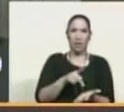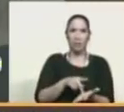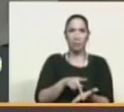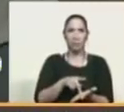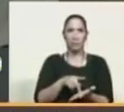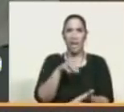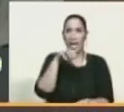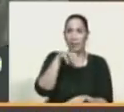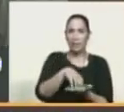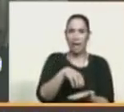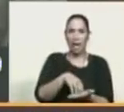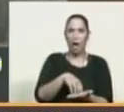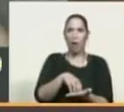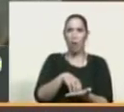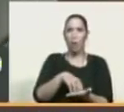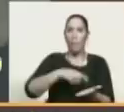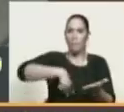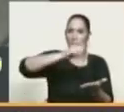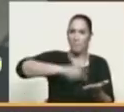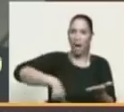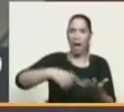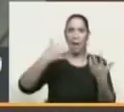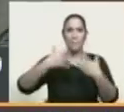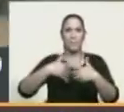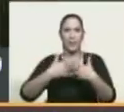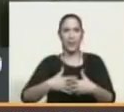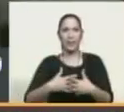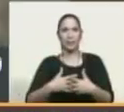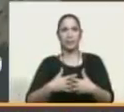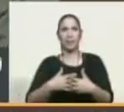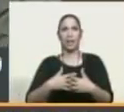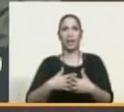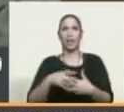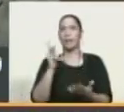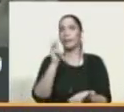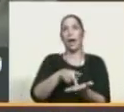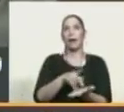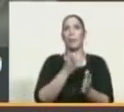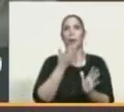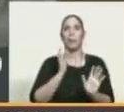Estado, contrató a una empresa X para que le traiga